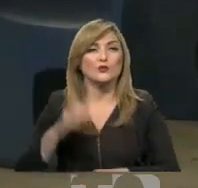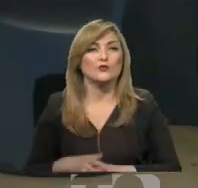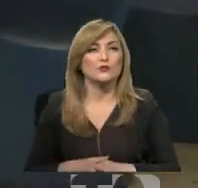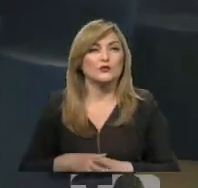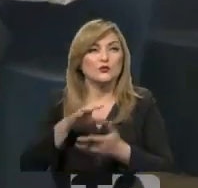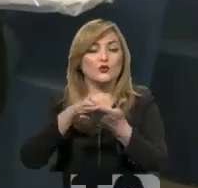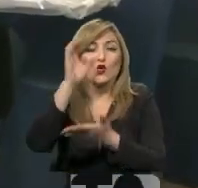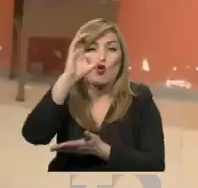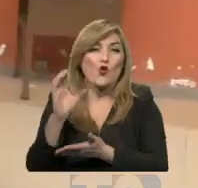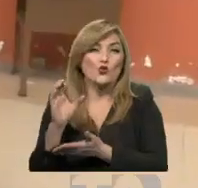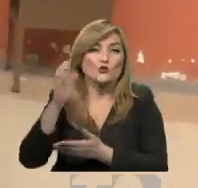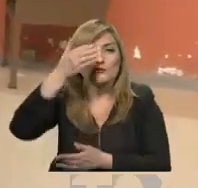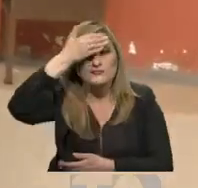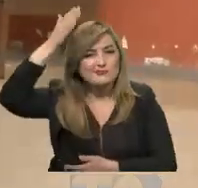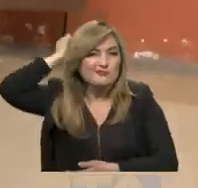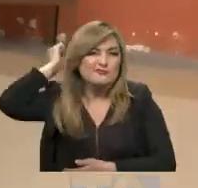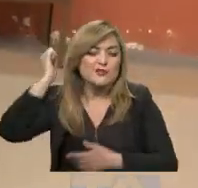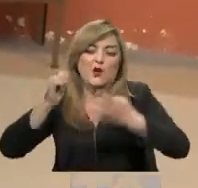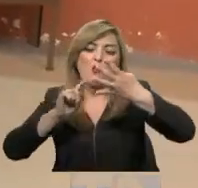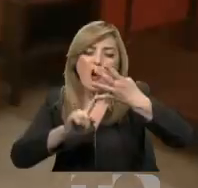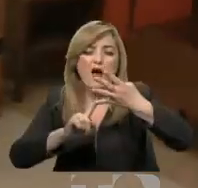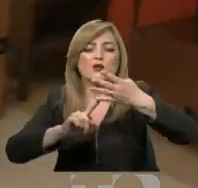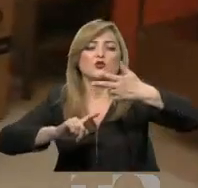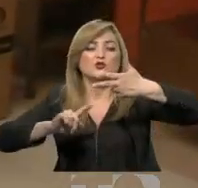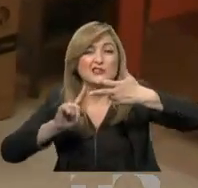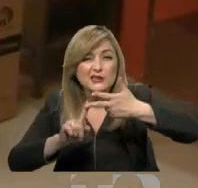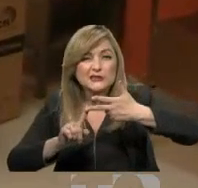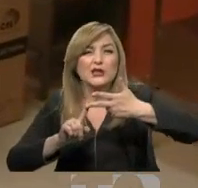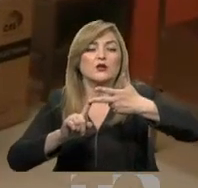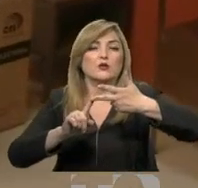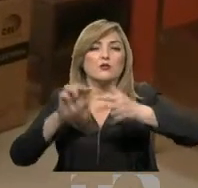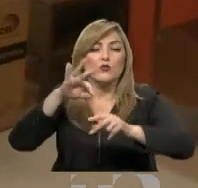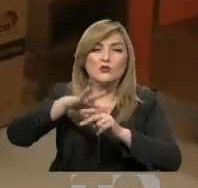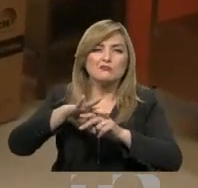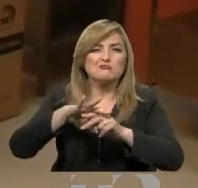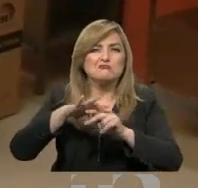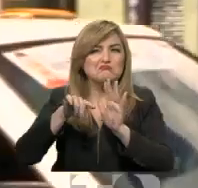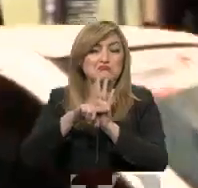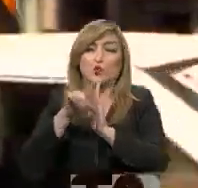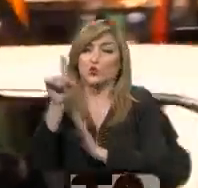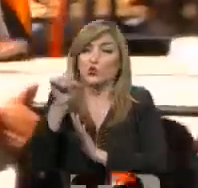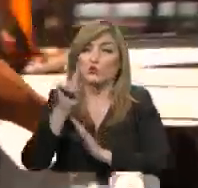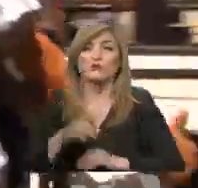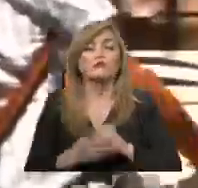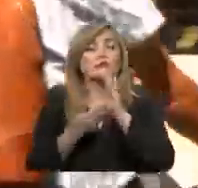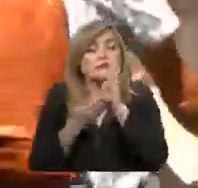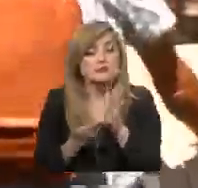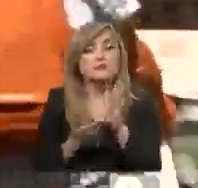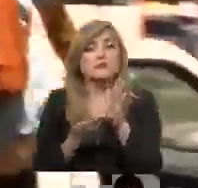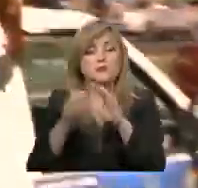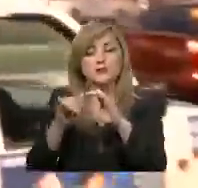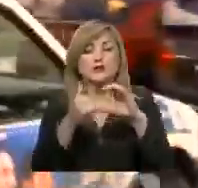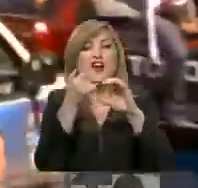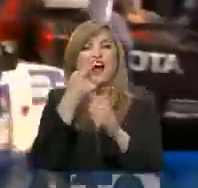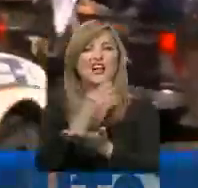provincias de la costa, Pérez queda en cuarto y tercer lugar. Su porcentaje de votación no es malo, explica Donoso. Sobre todo en Santa Elena,